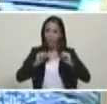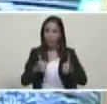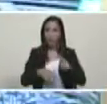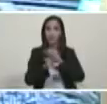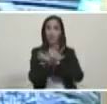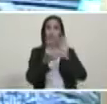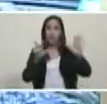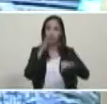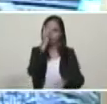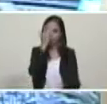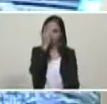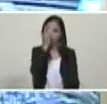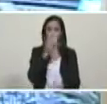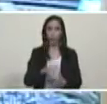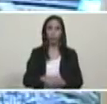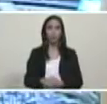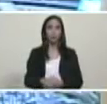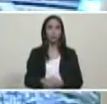y